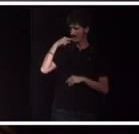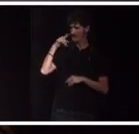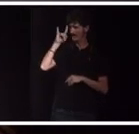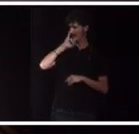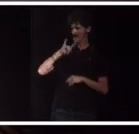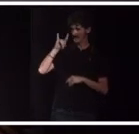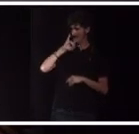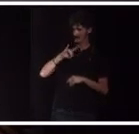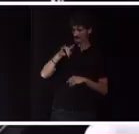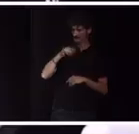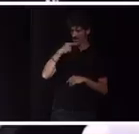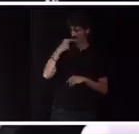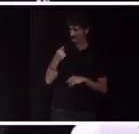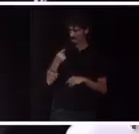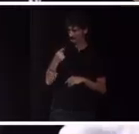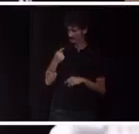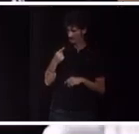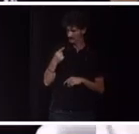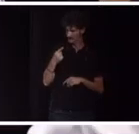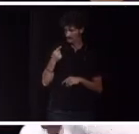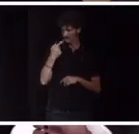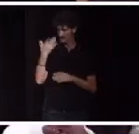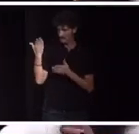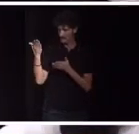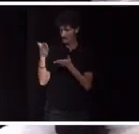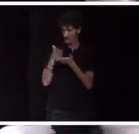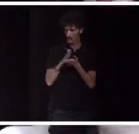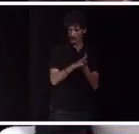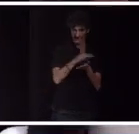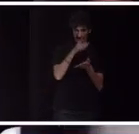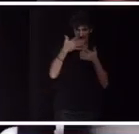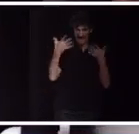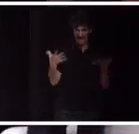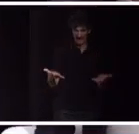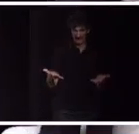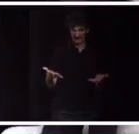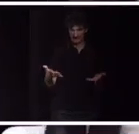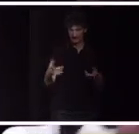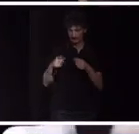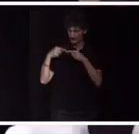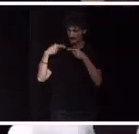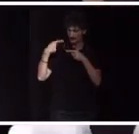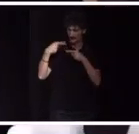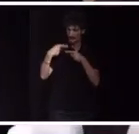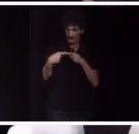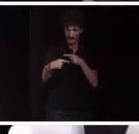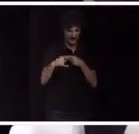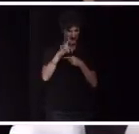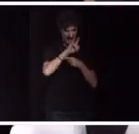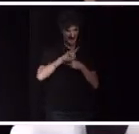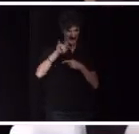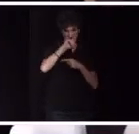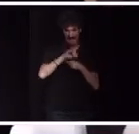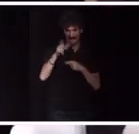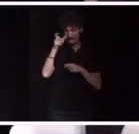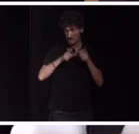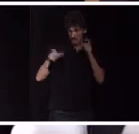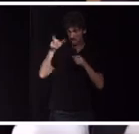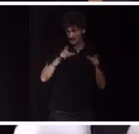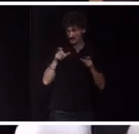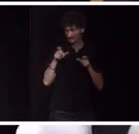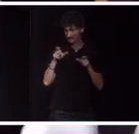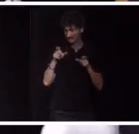por eso nos duele tanto las muertes que están habiendo cada día en Canarias de personas que